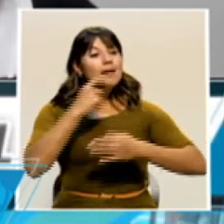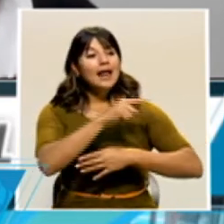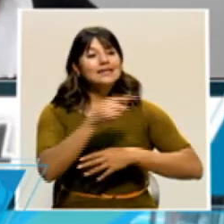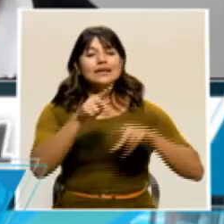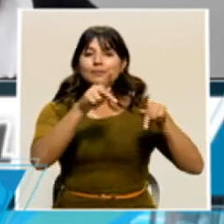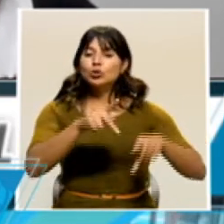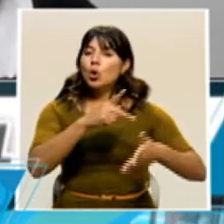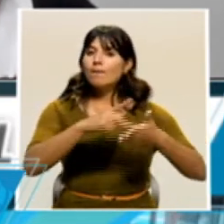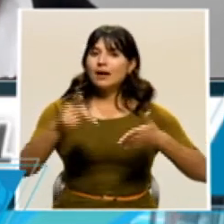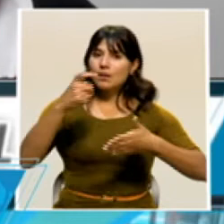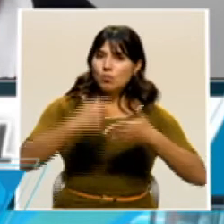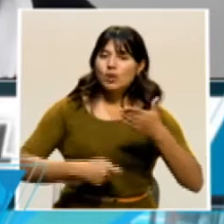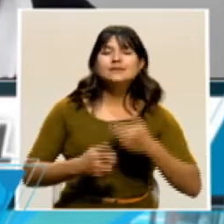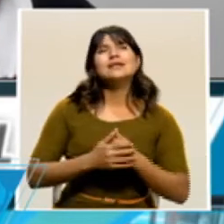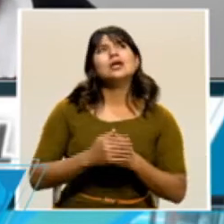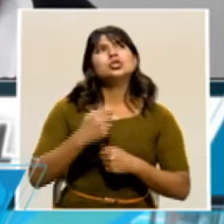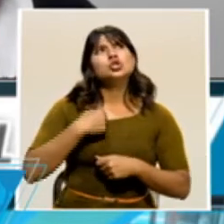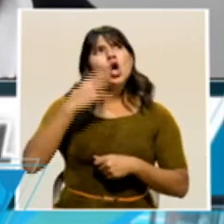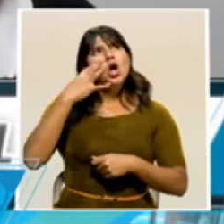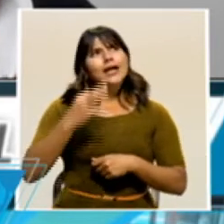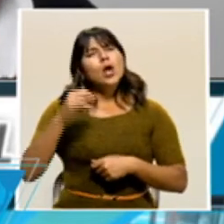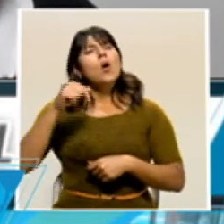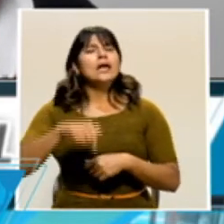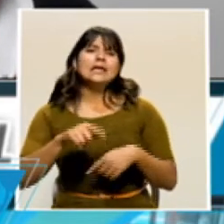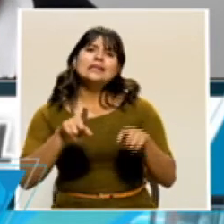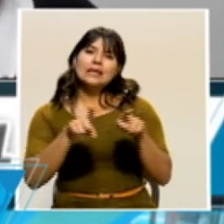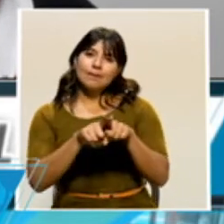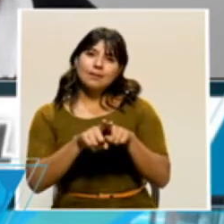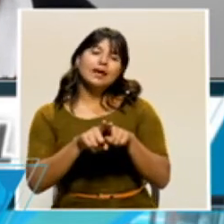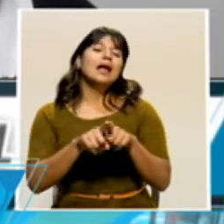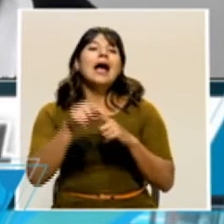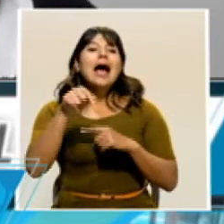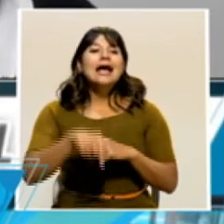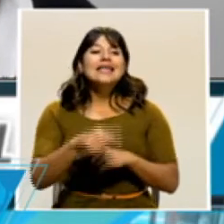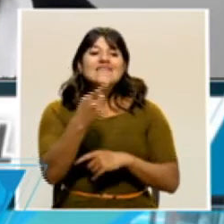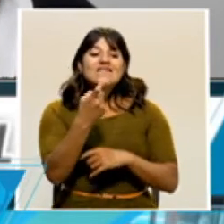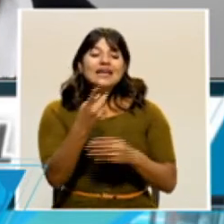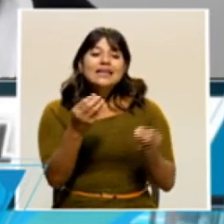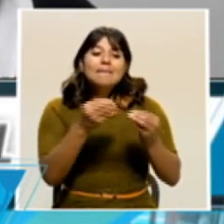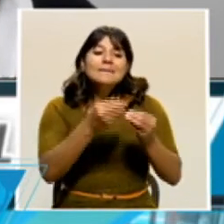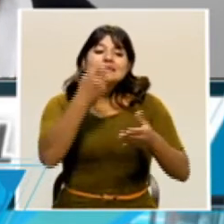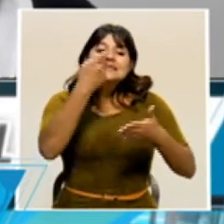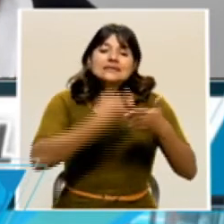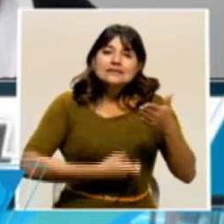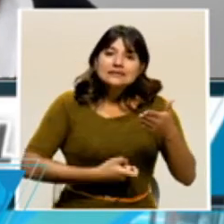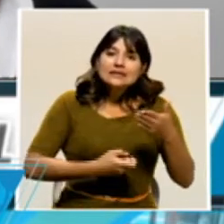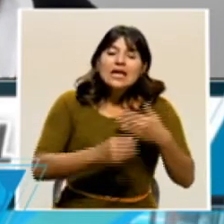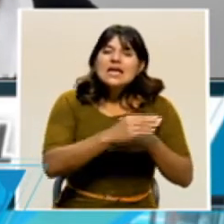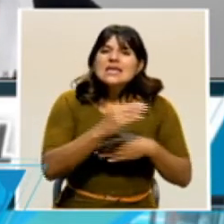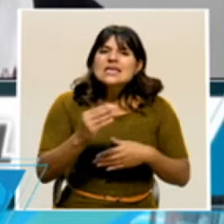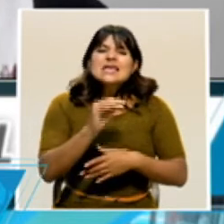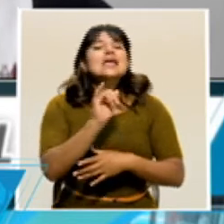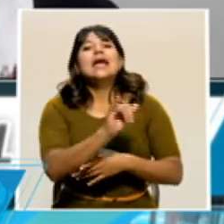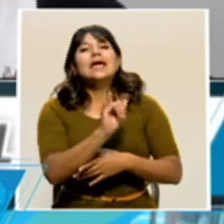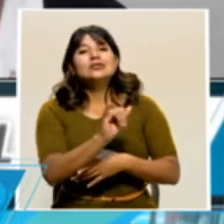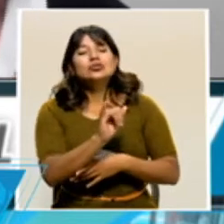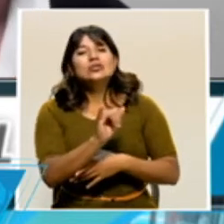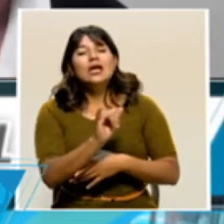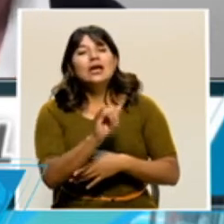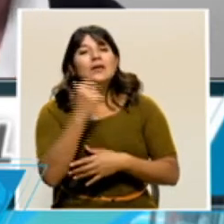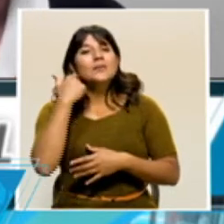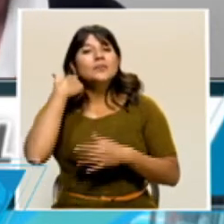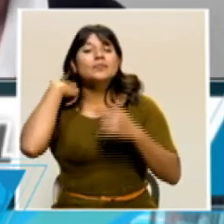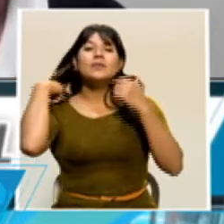un poco de eso aquí también, de que falta ese rigor, y que ese rigor es percibido